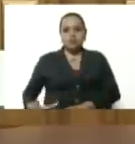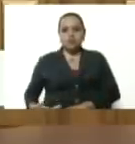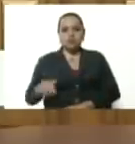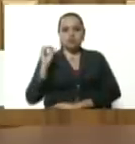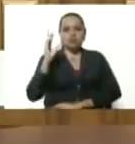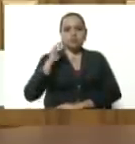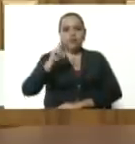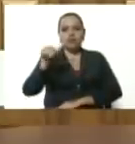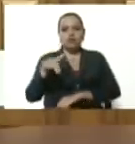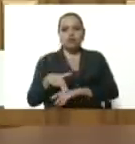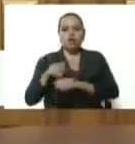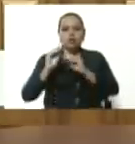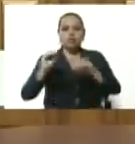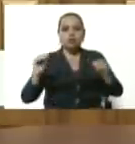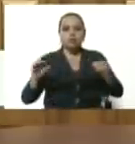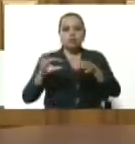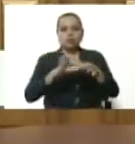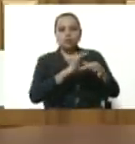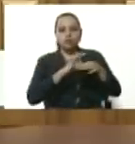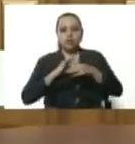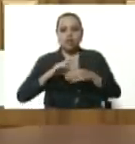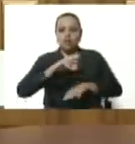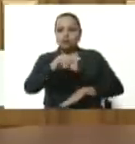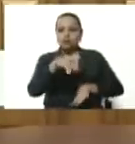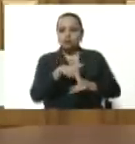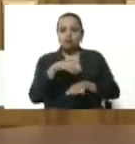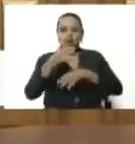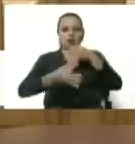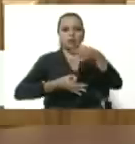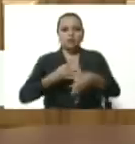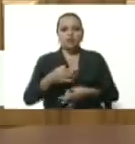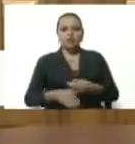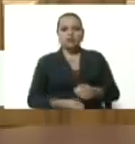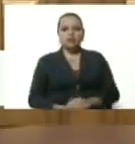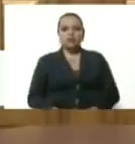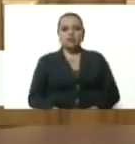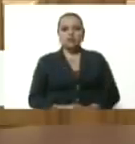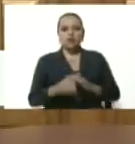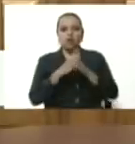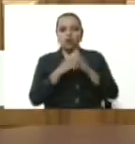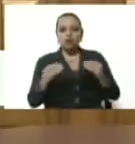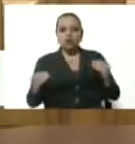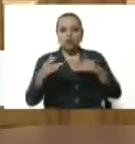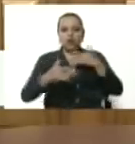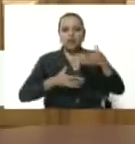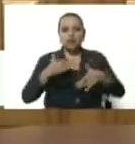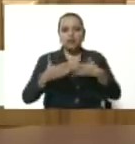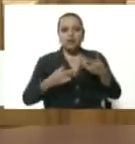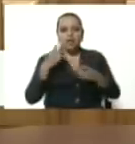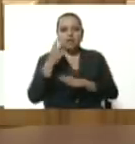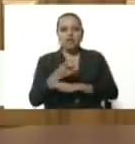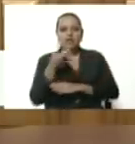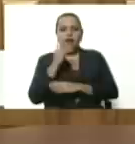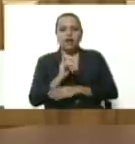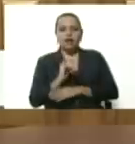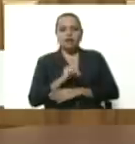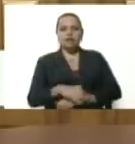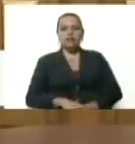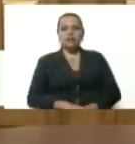a la unidad nacional y señalando que toda esa actuación debía ser